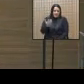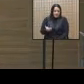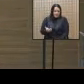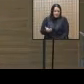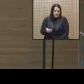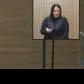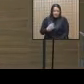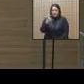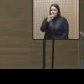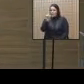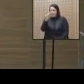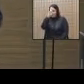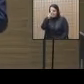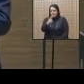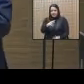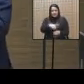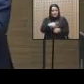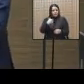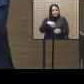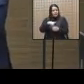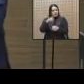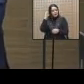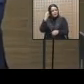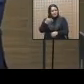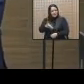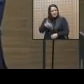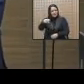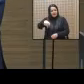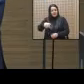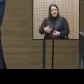fue respetado por los diputados y diputadas aquí.